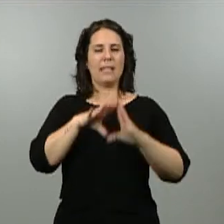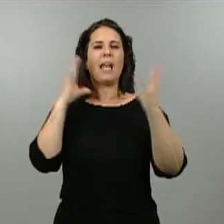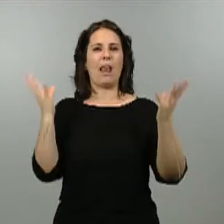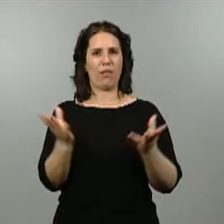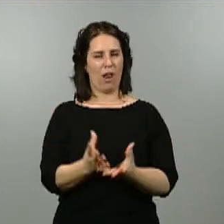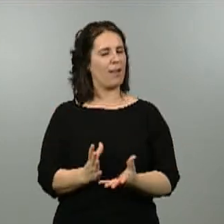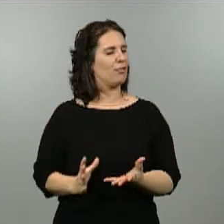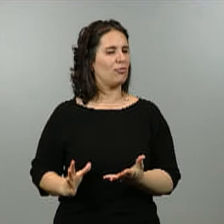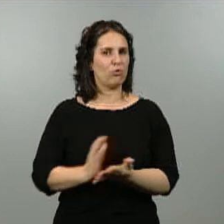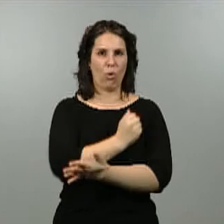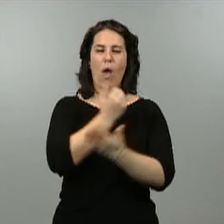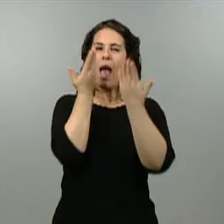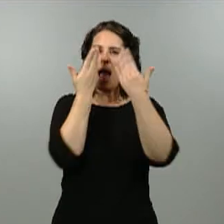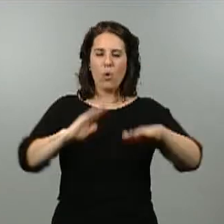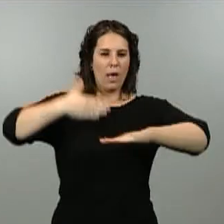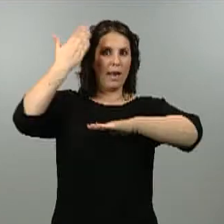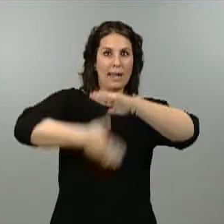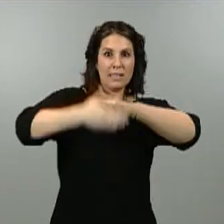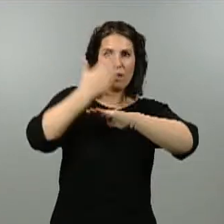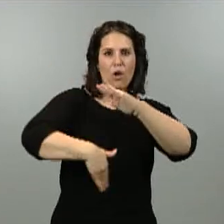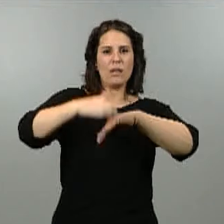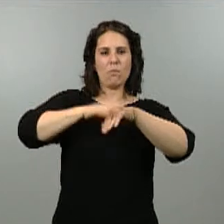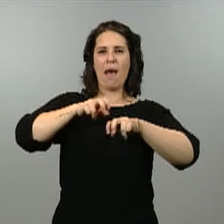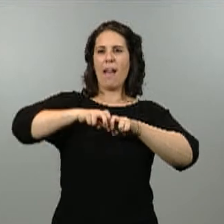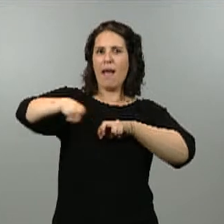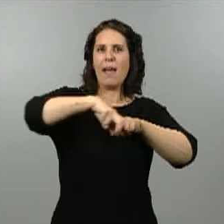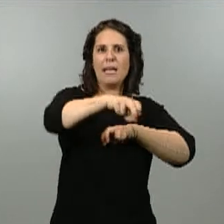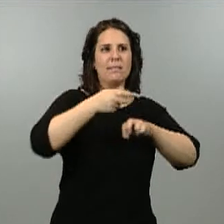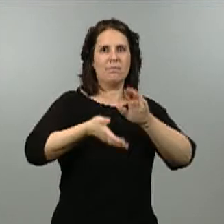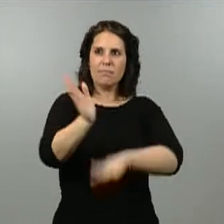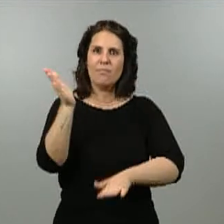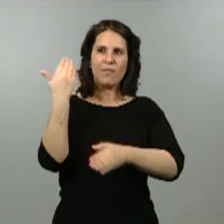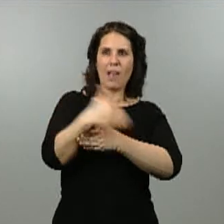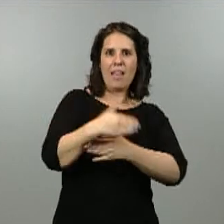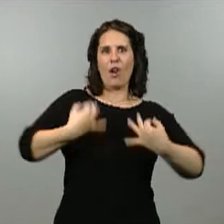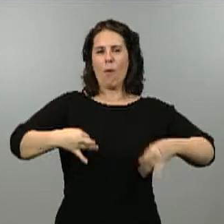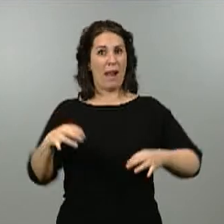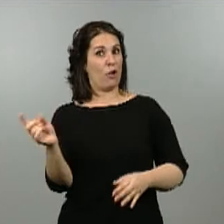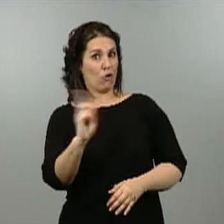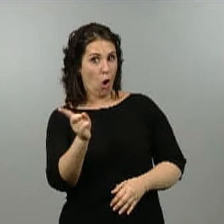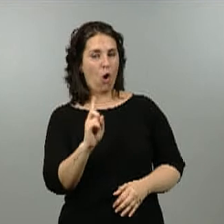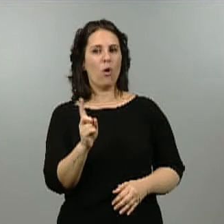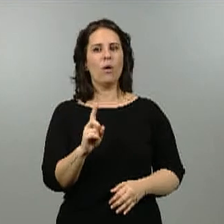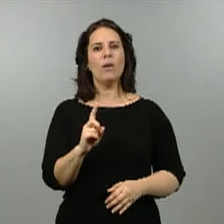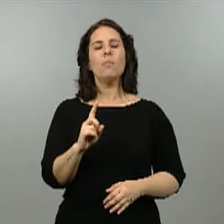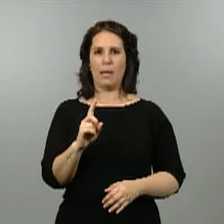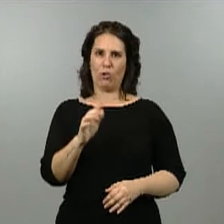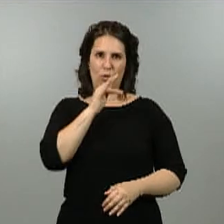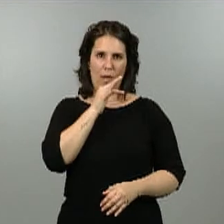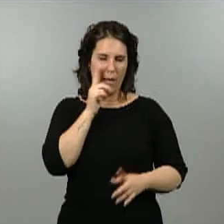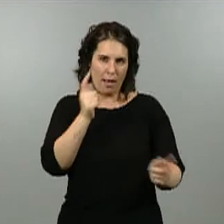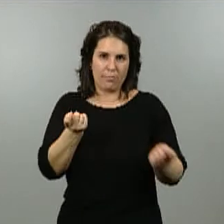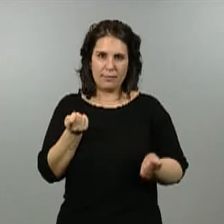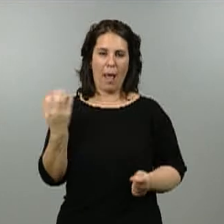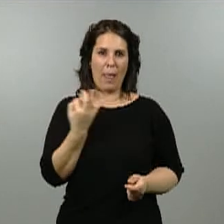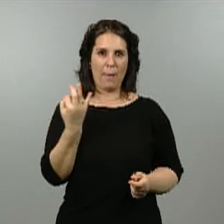movilidad que hay, sigue en una medida muy baja, pero sigue movilizándose. A nivel nacional, las cosas en cuanto a